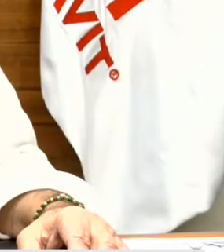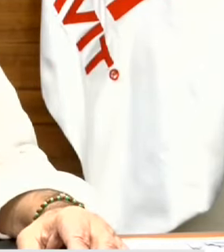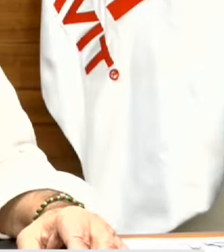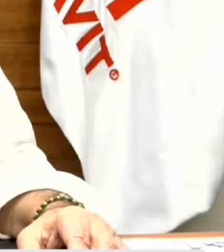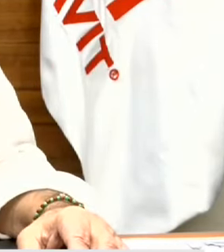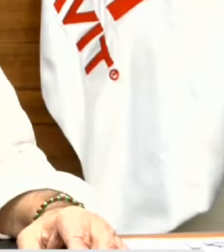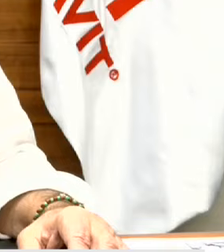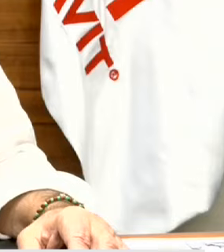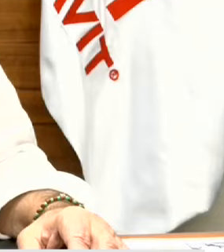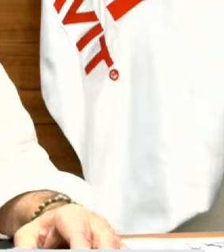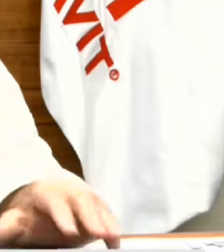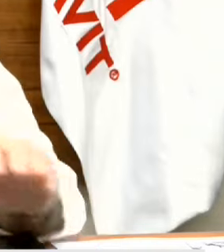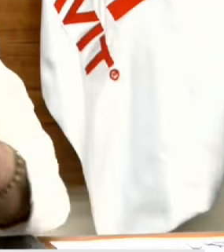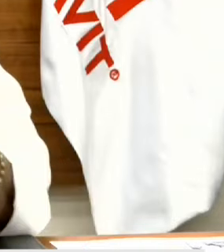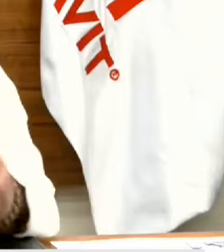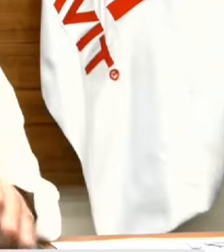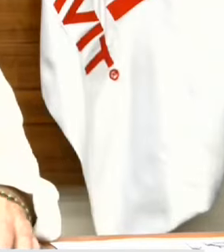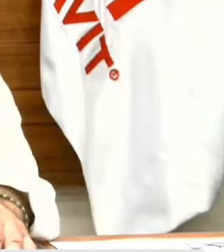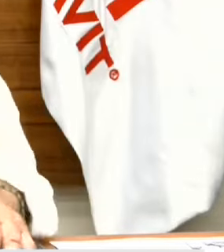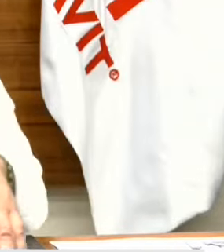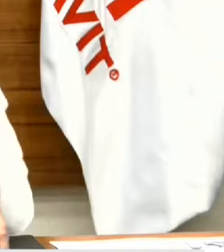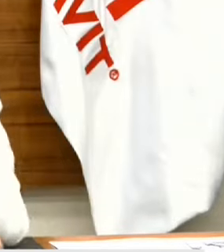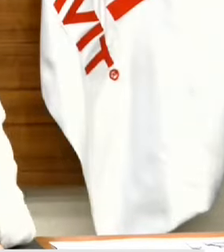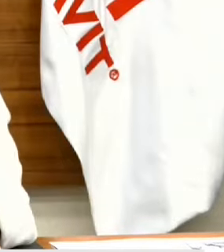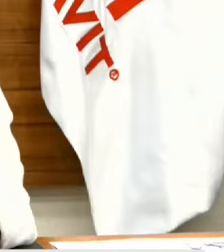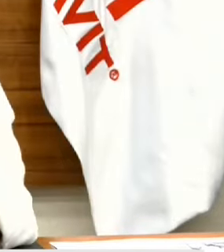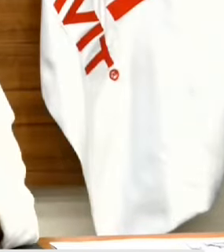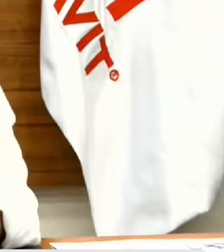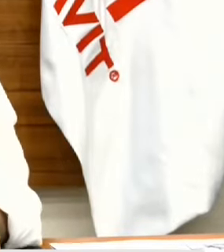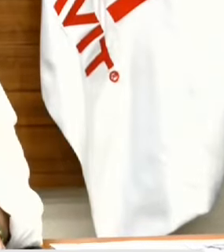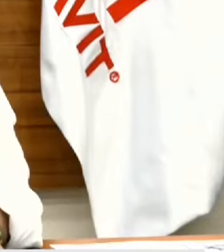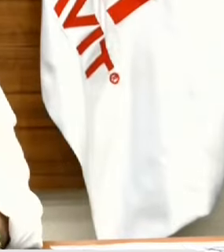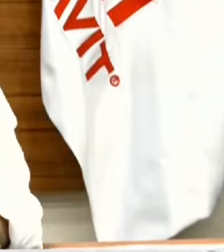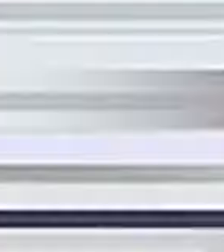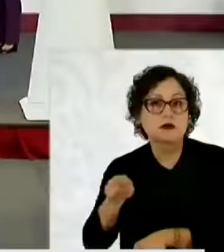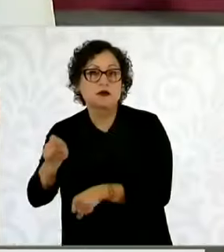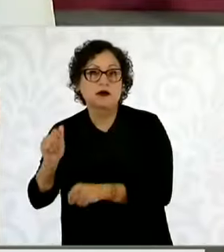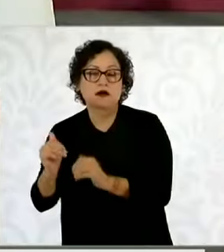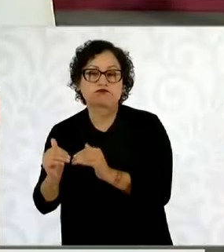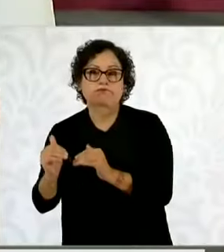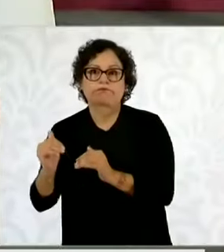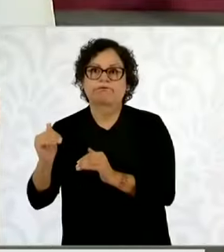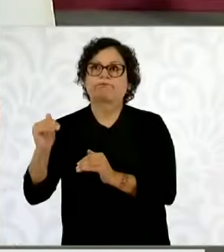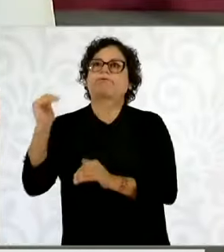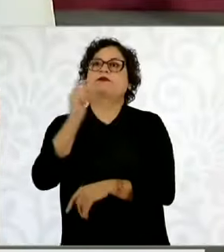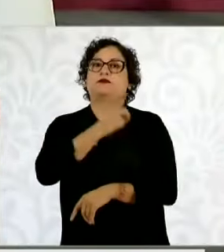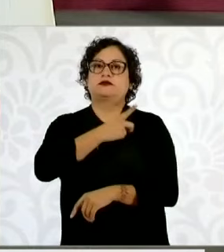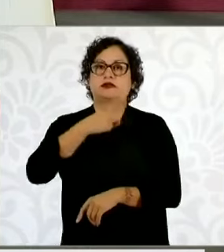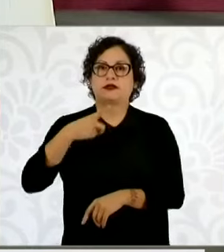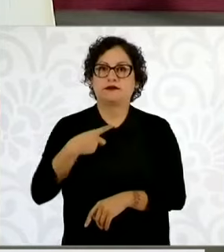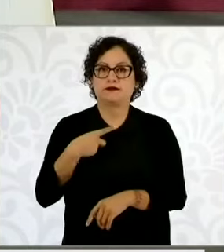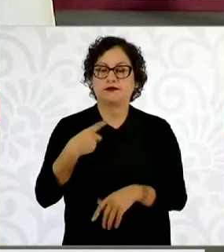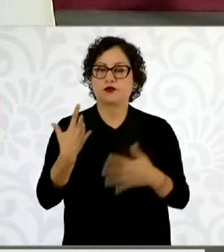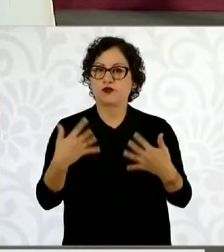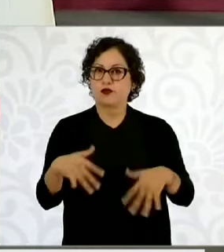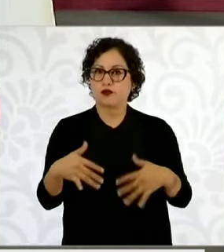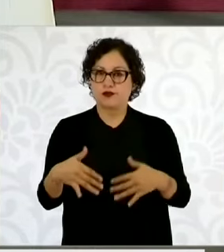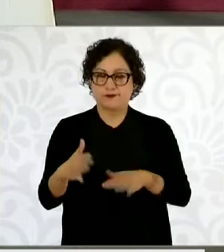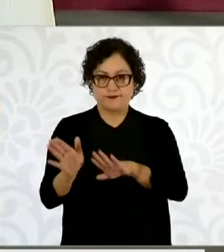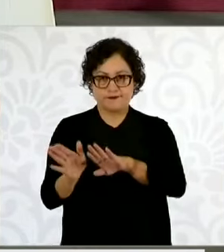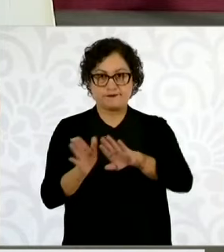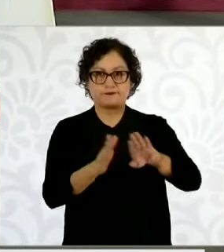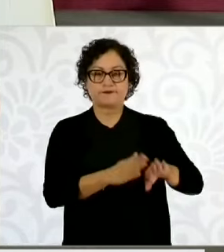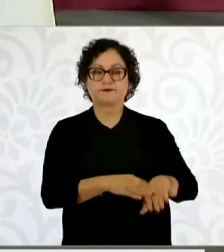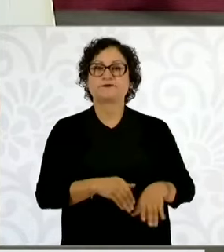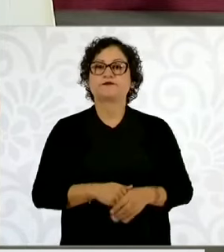deben, en una situación verdaderamente injusta. El directivo explicó que los créditos otorgados